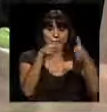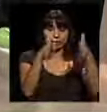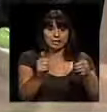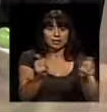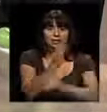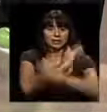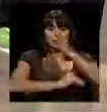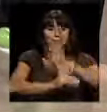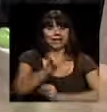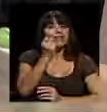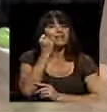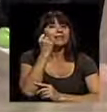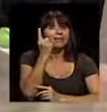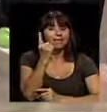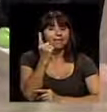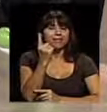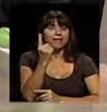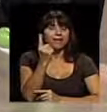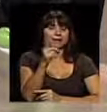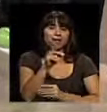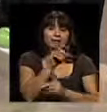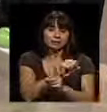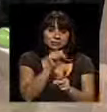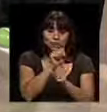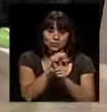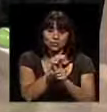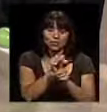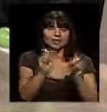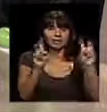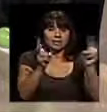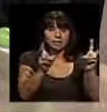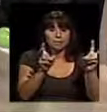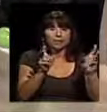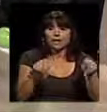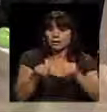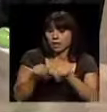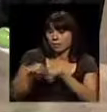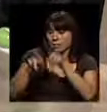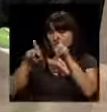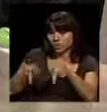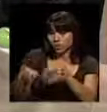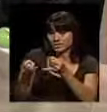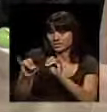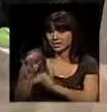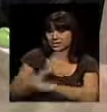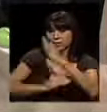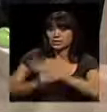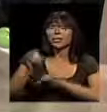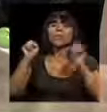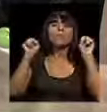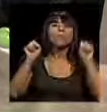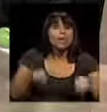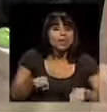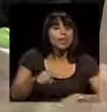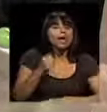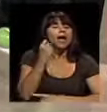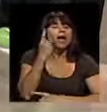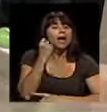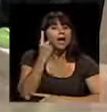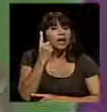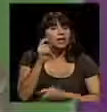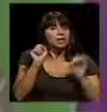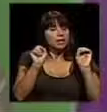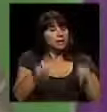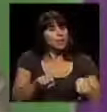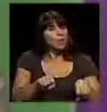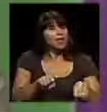ya pues las mismas guías traen, sino que una persona que no tenga discapacidad pueda también comprender y desmitificarse mucho estos